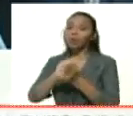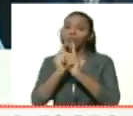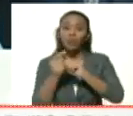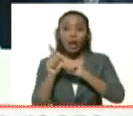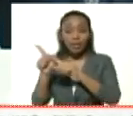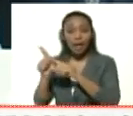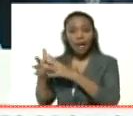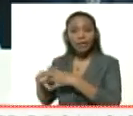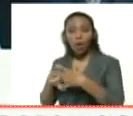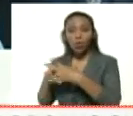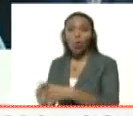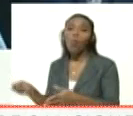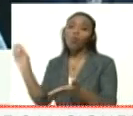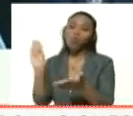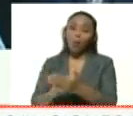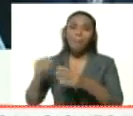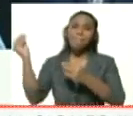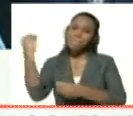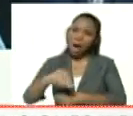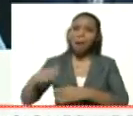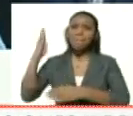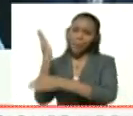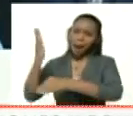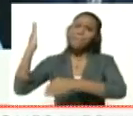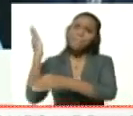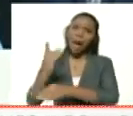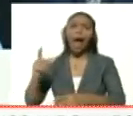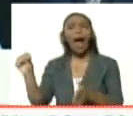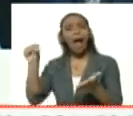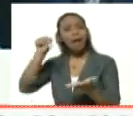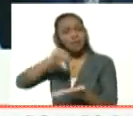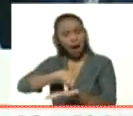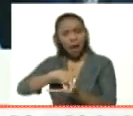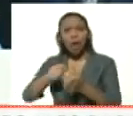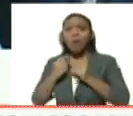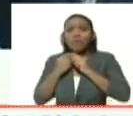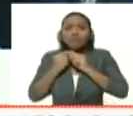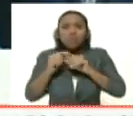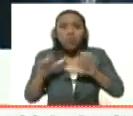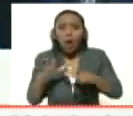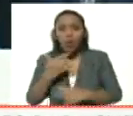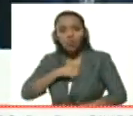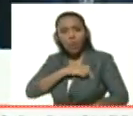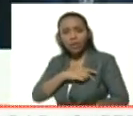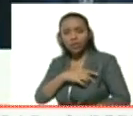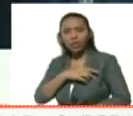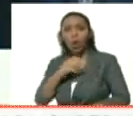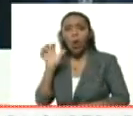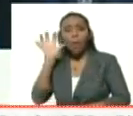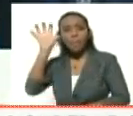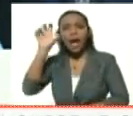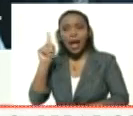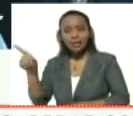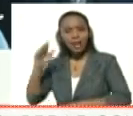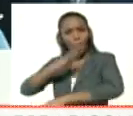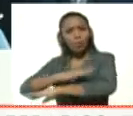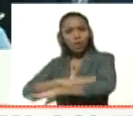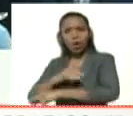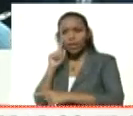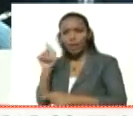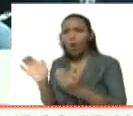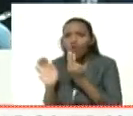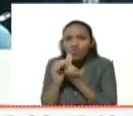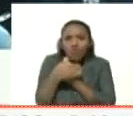Estados Unidos lanzan nuevas sanciones a Irán y despliegan para nuestro país lo que no es más que una operación